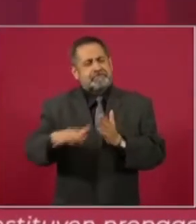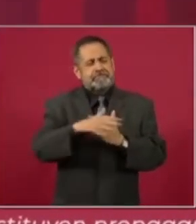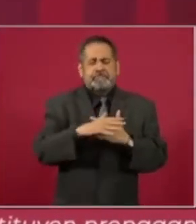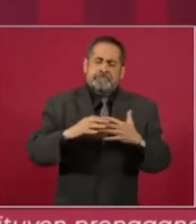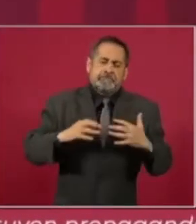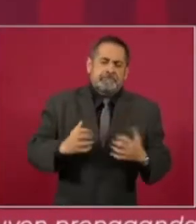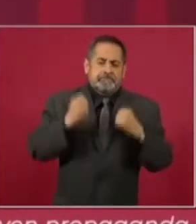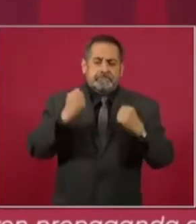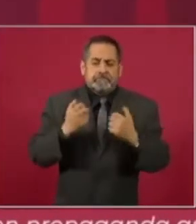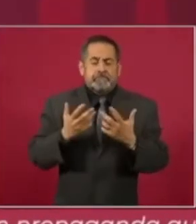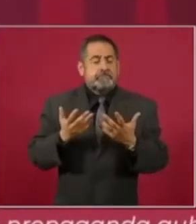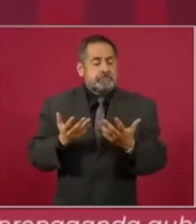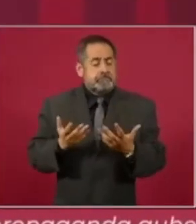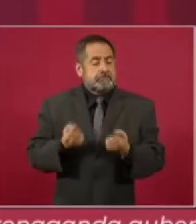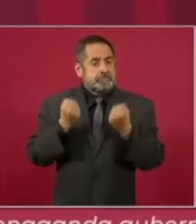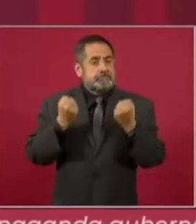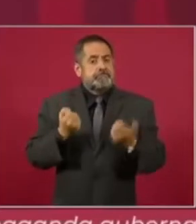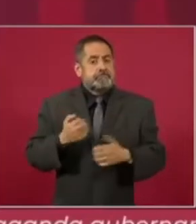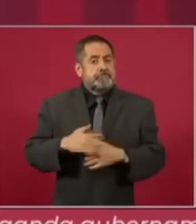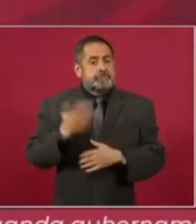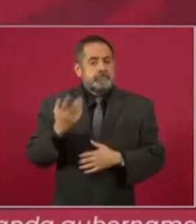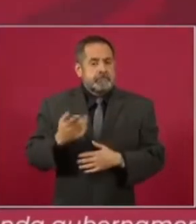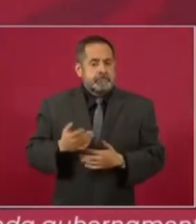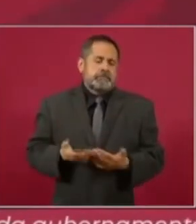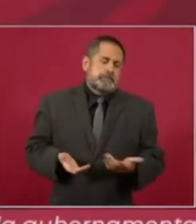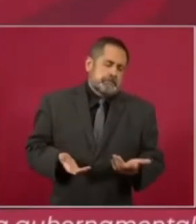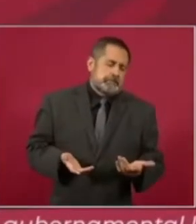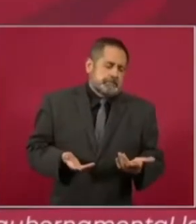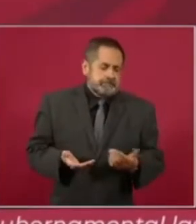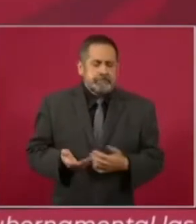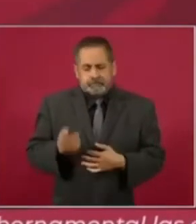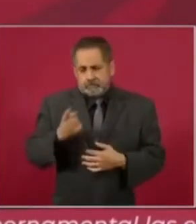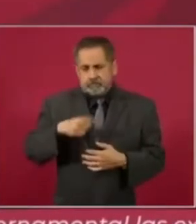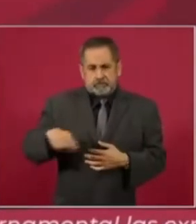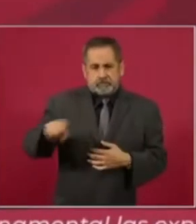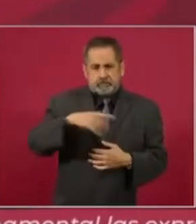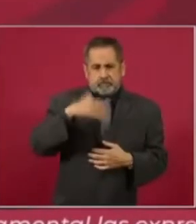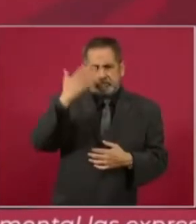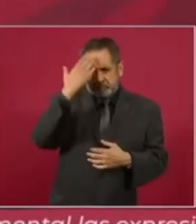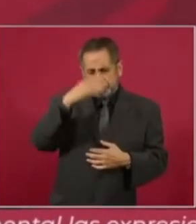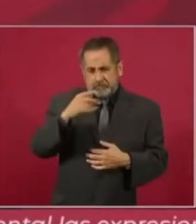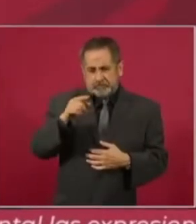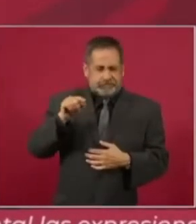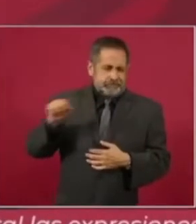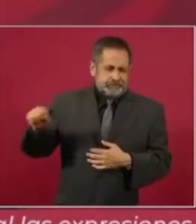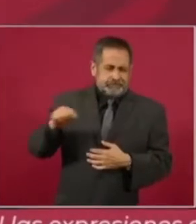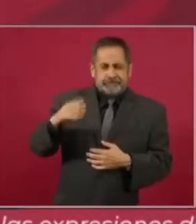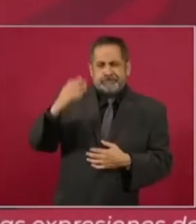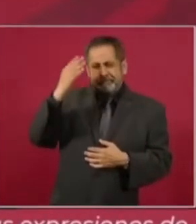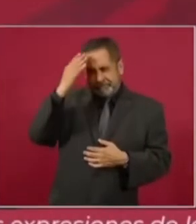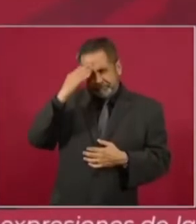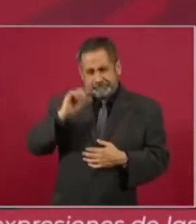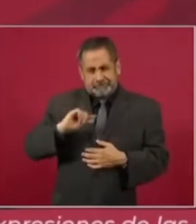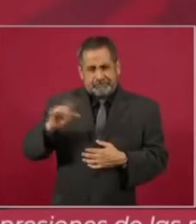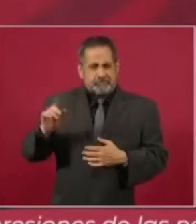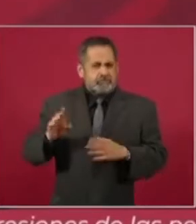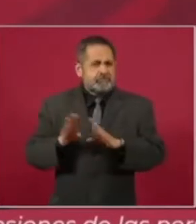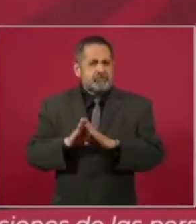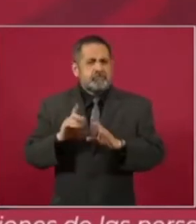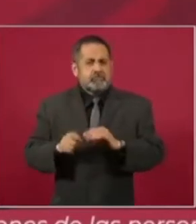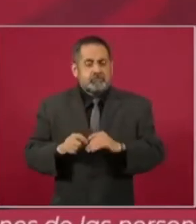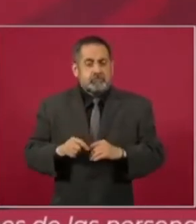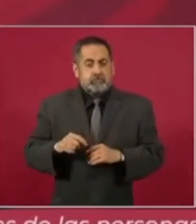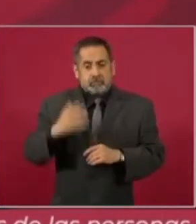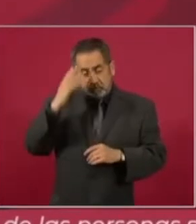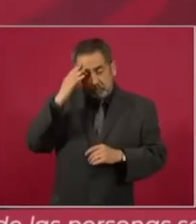porque pues todos sabemos, más los especialistas, lo que se